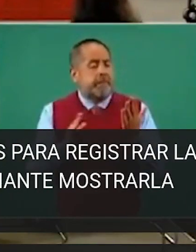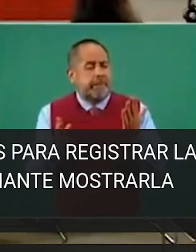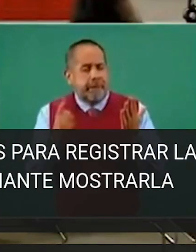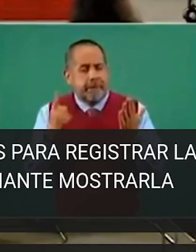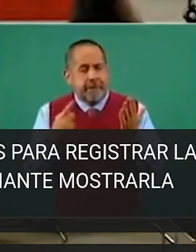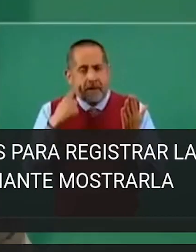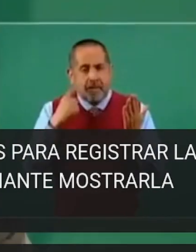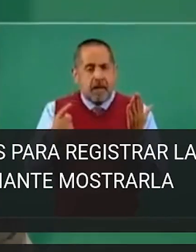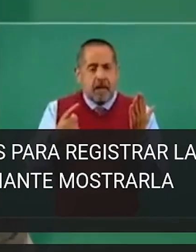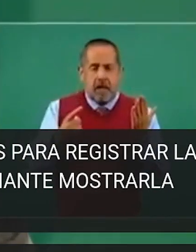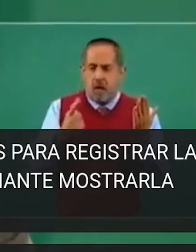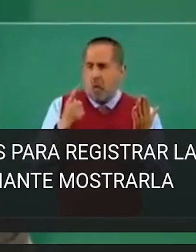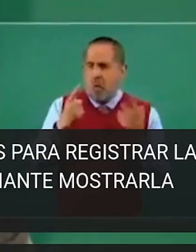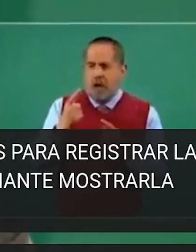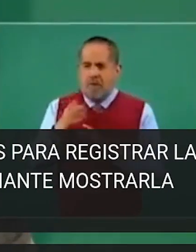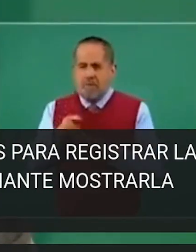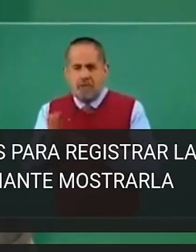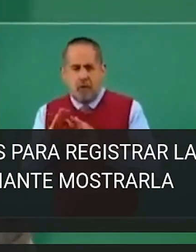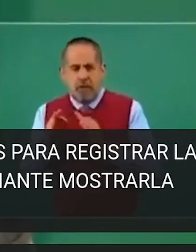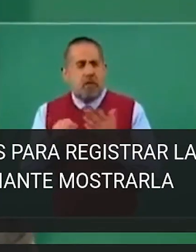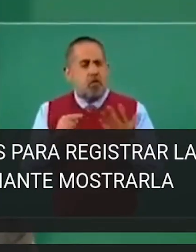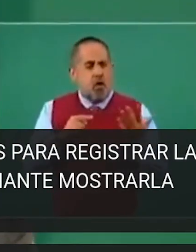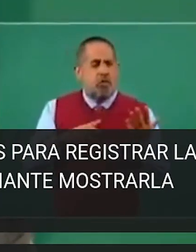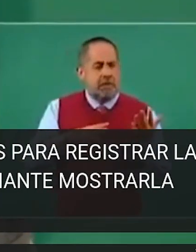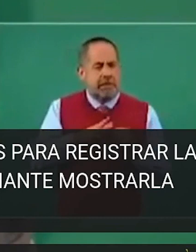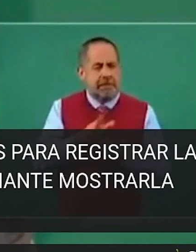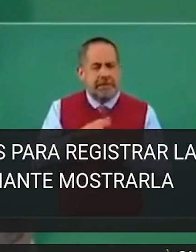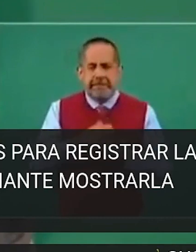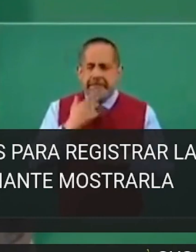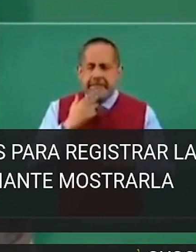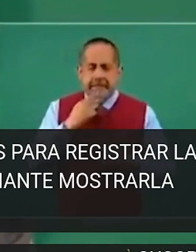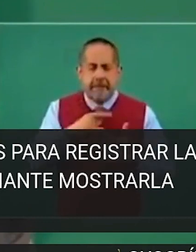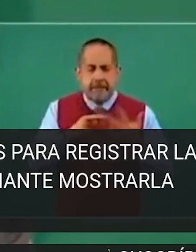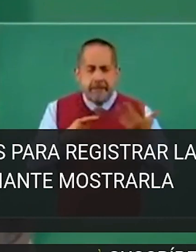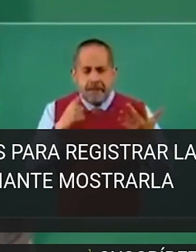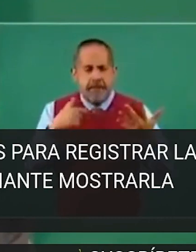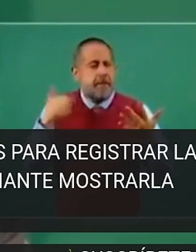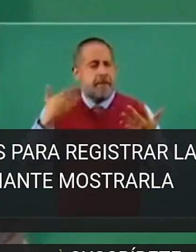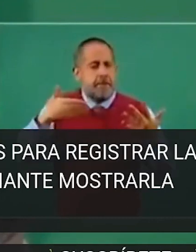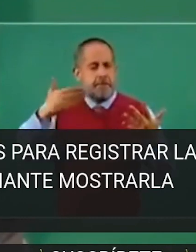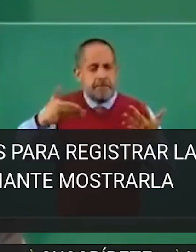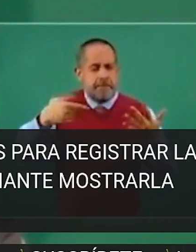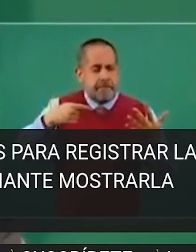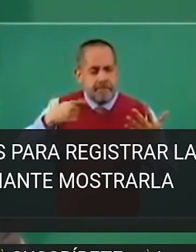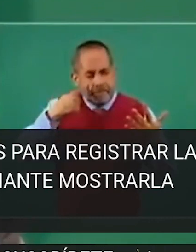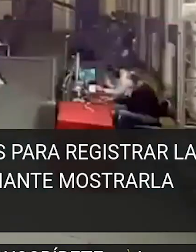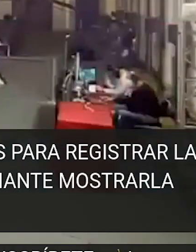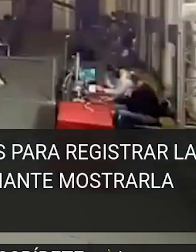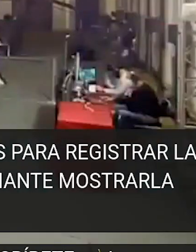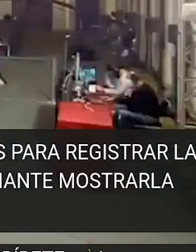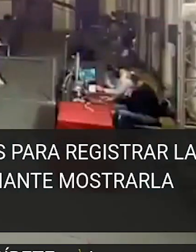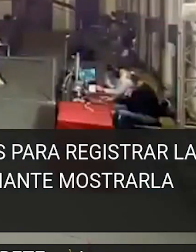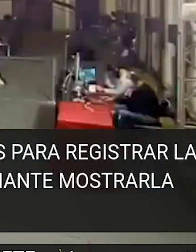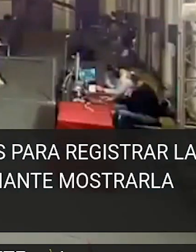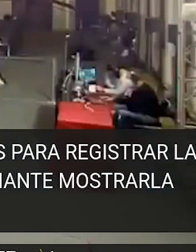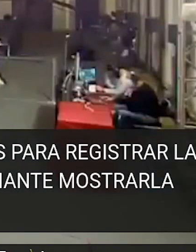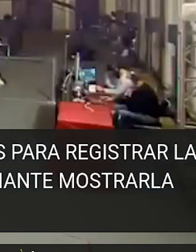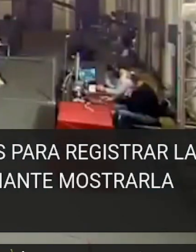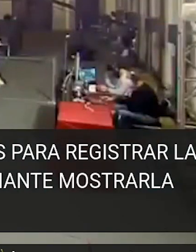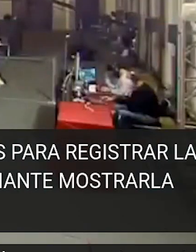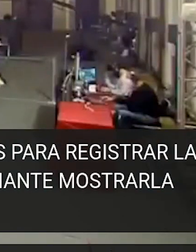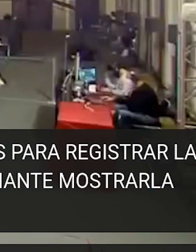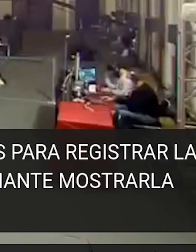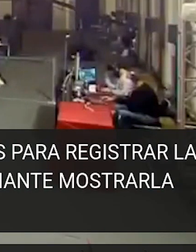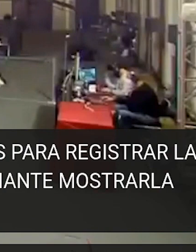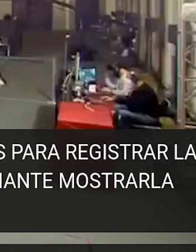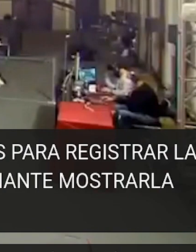facilita, no es el único mecanismo, pero lo facilita mucho, el hacer las evaluaciones de efectividad.